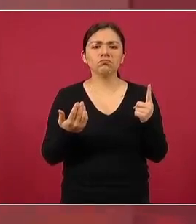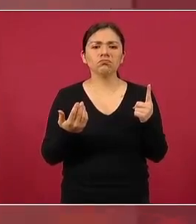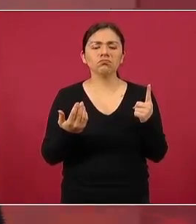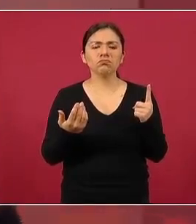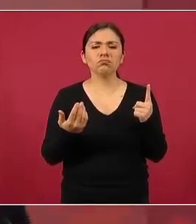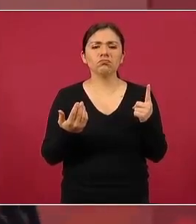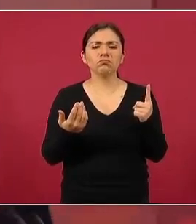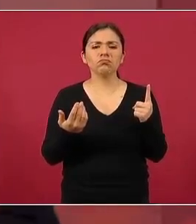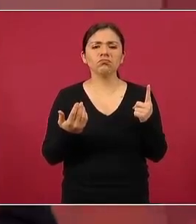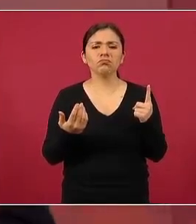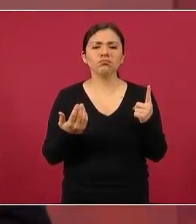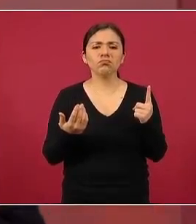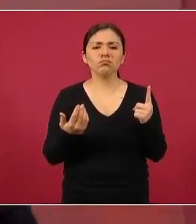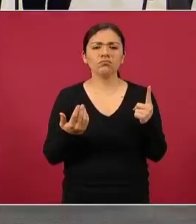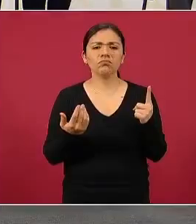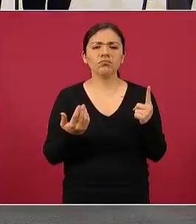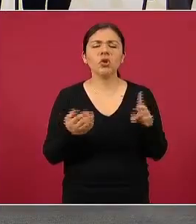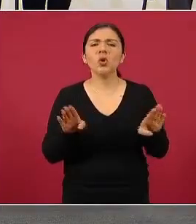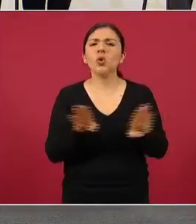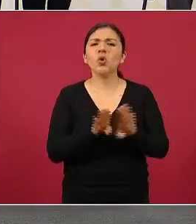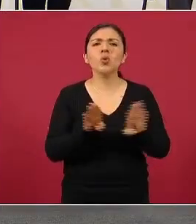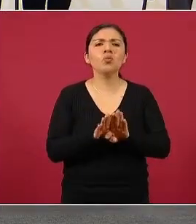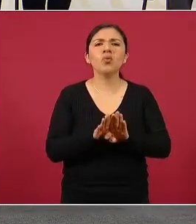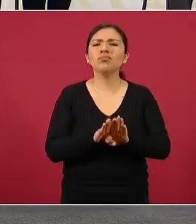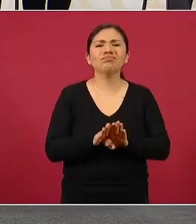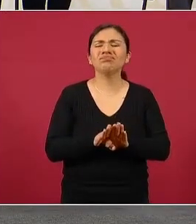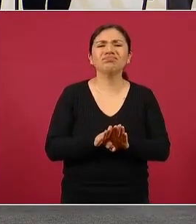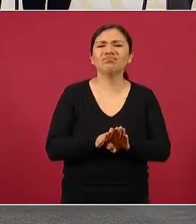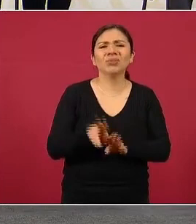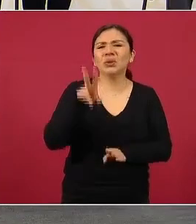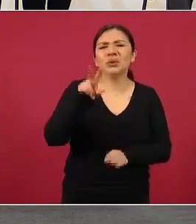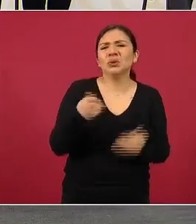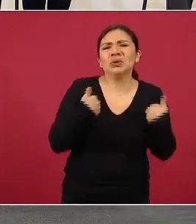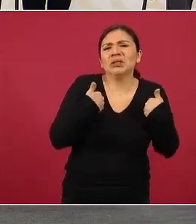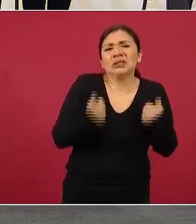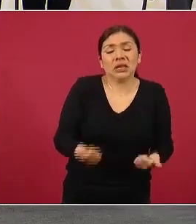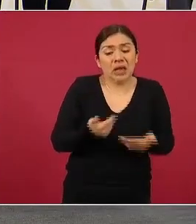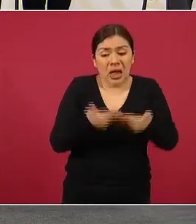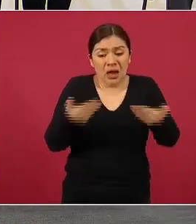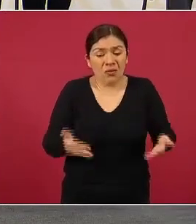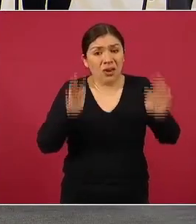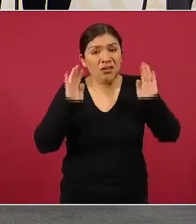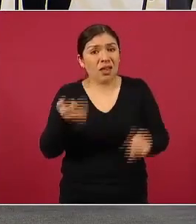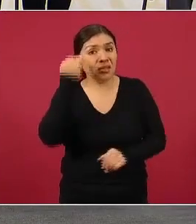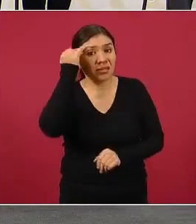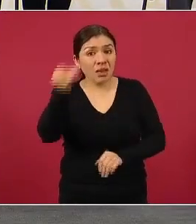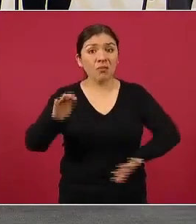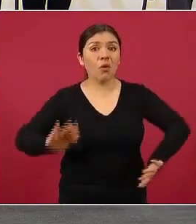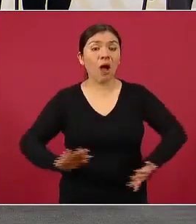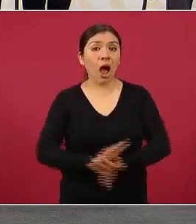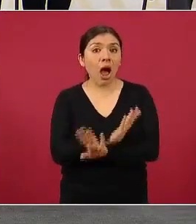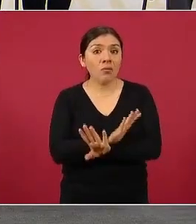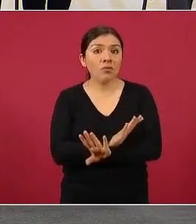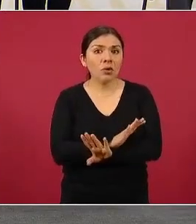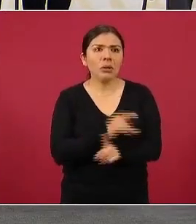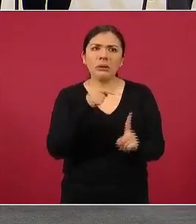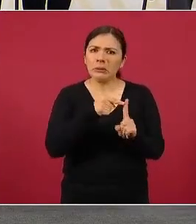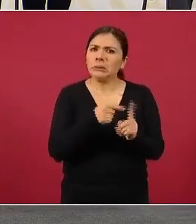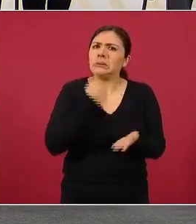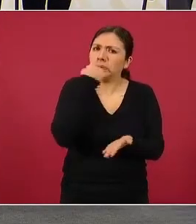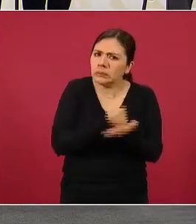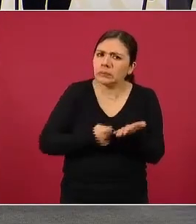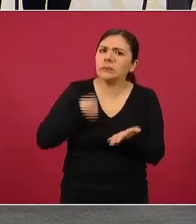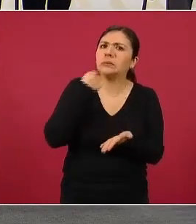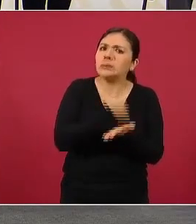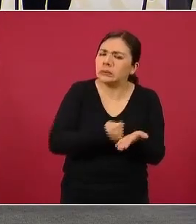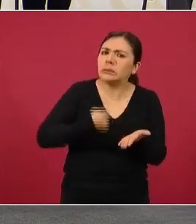no entendiendo de que ya son otros tiempos, me insistía y me insistía y